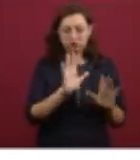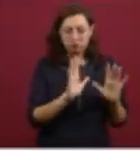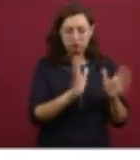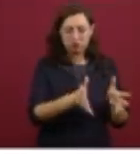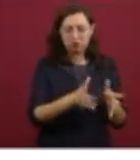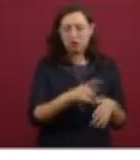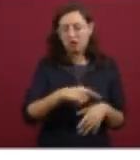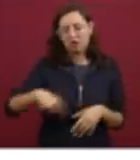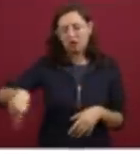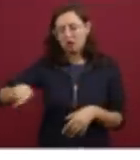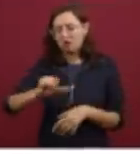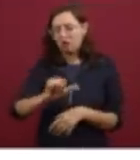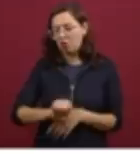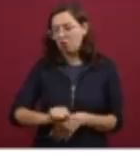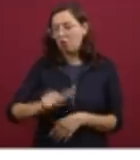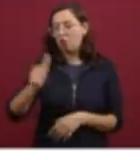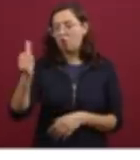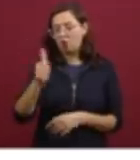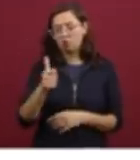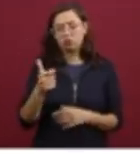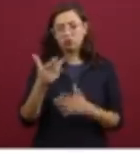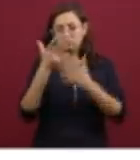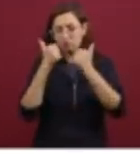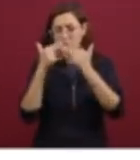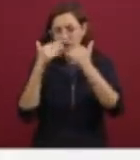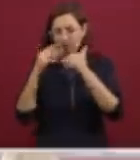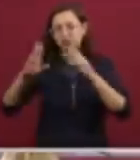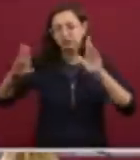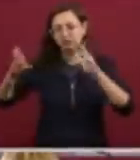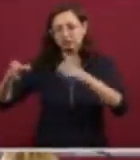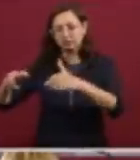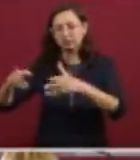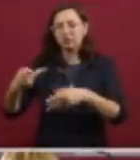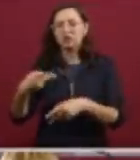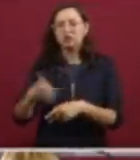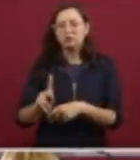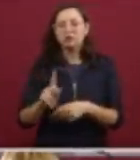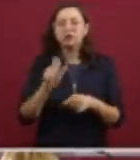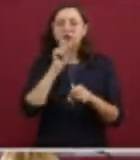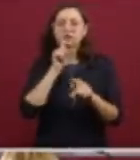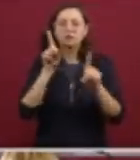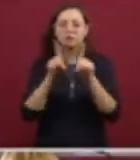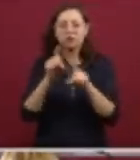estamos tomando el padrón inicial y la población indígena